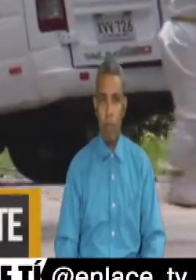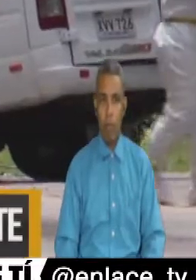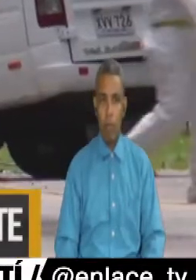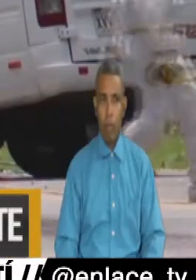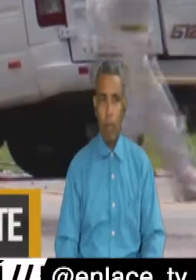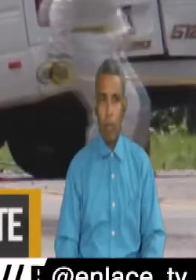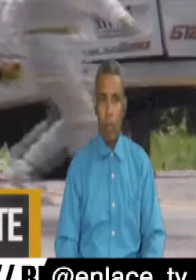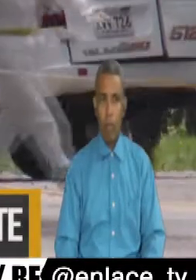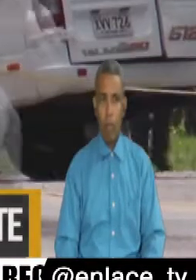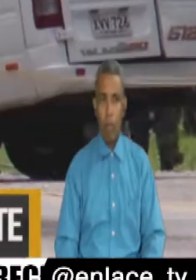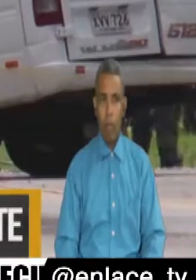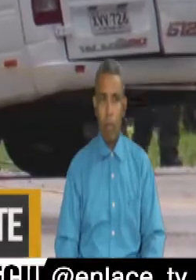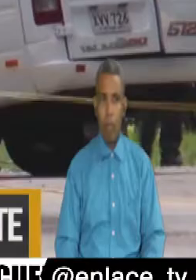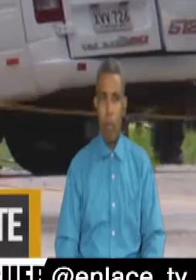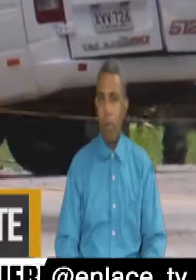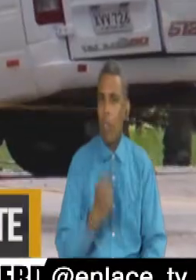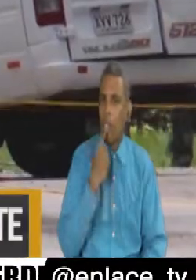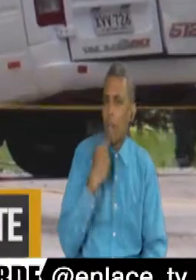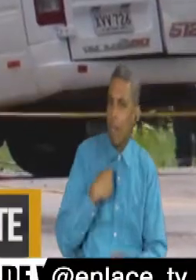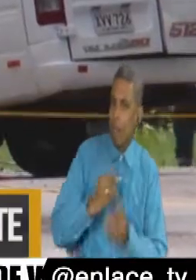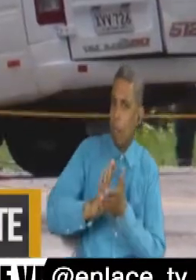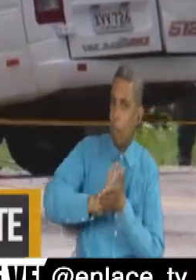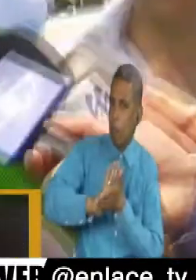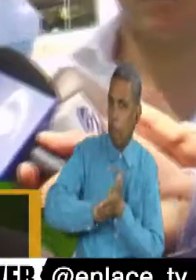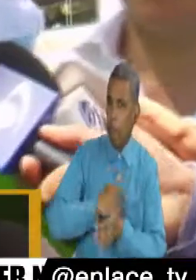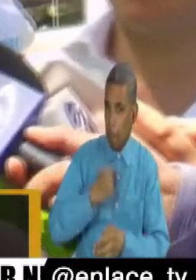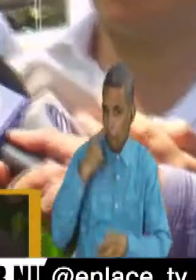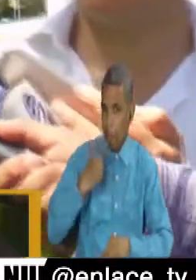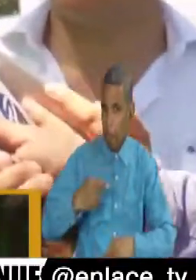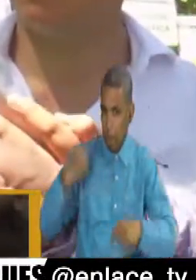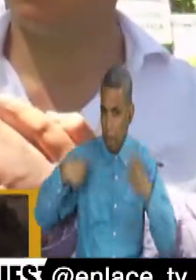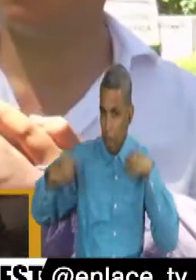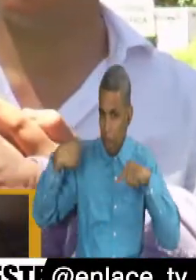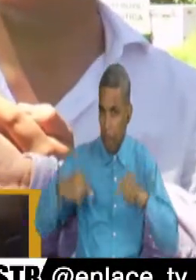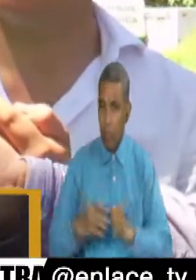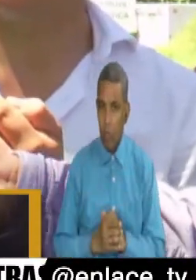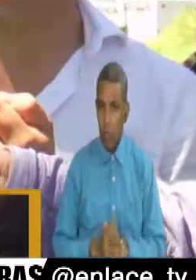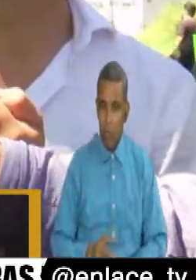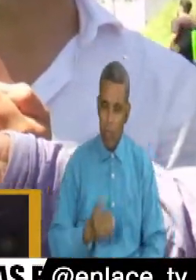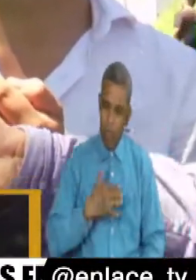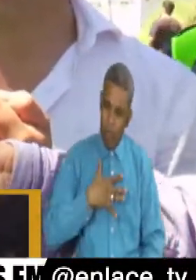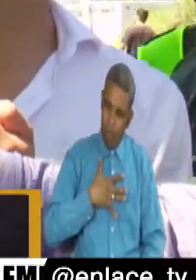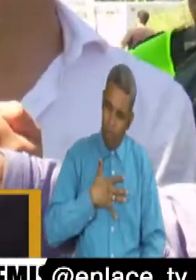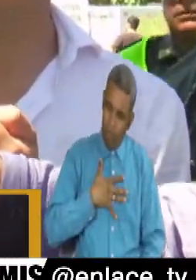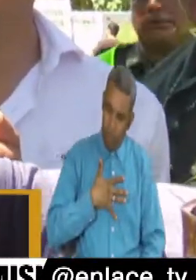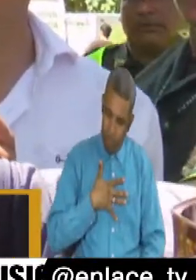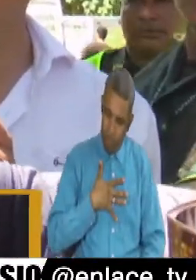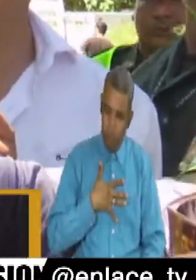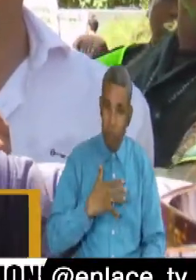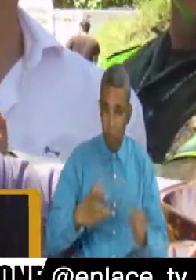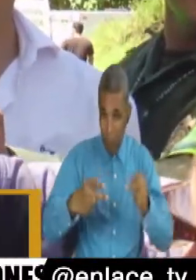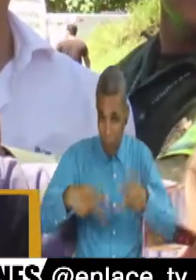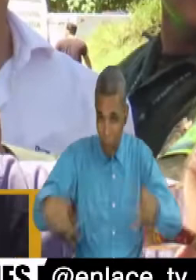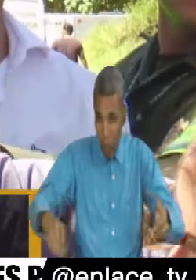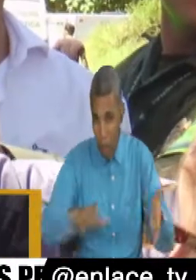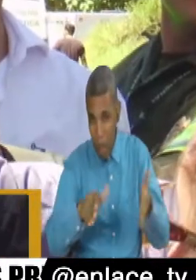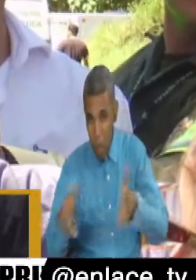tractocamión tipo niñera. Esto dijo el oficial a Enlace Noticias sobre el hecho. Las más sinceras condolencias a los familiares, los